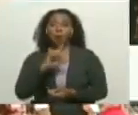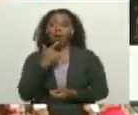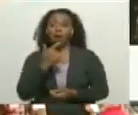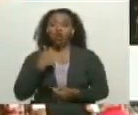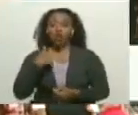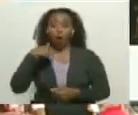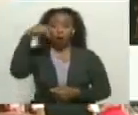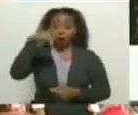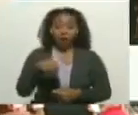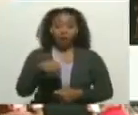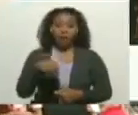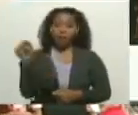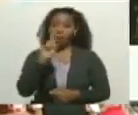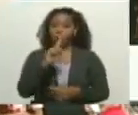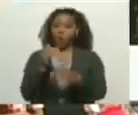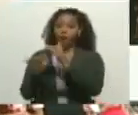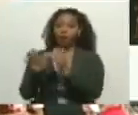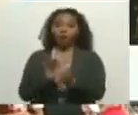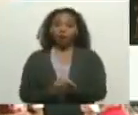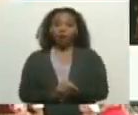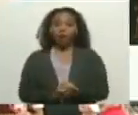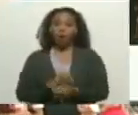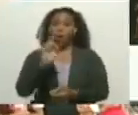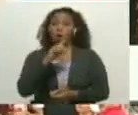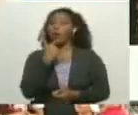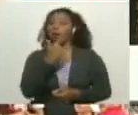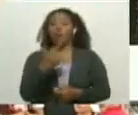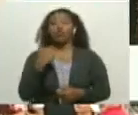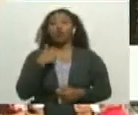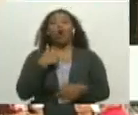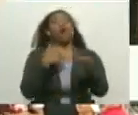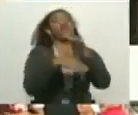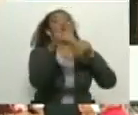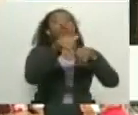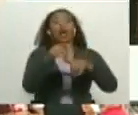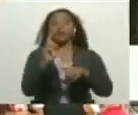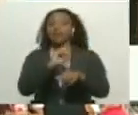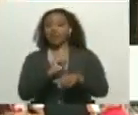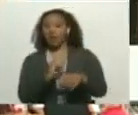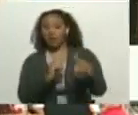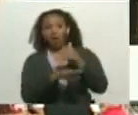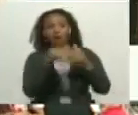si no va a estar. No digamos, voy a votar y después no va a votar.